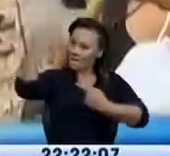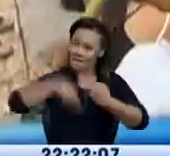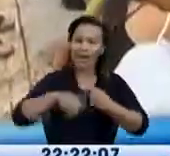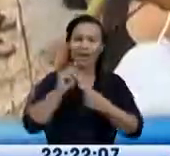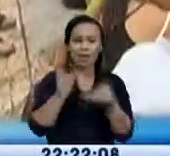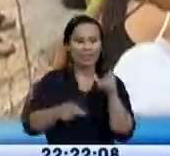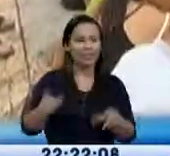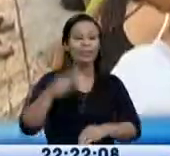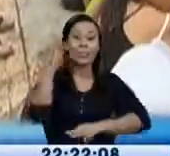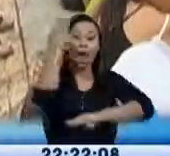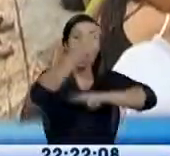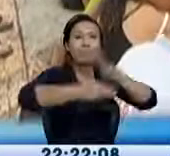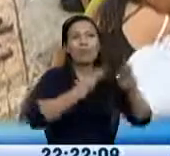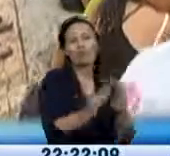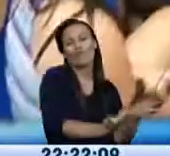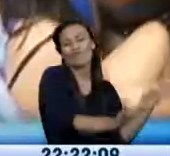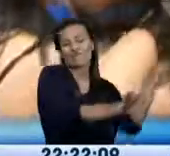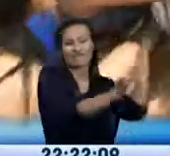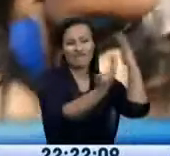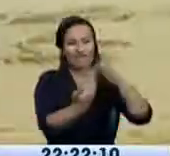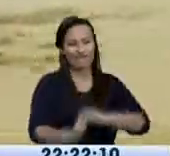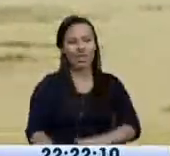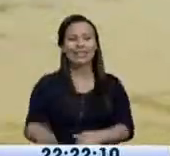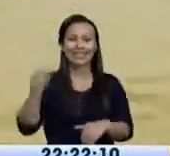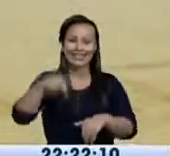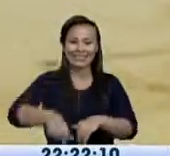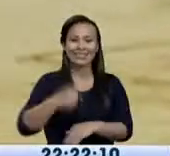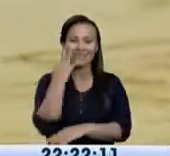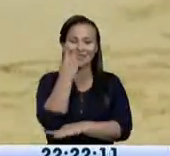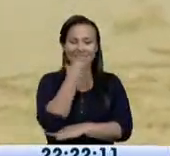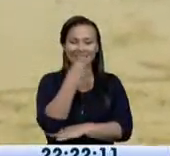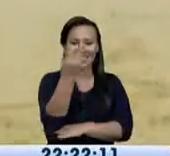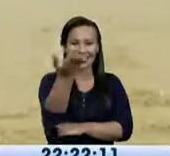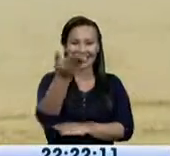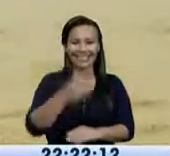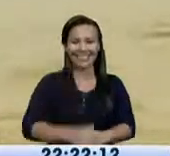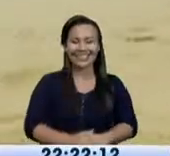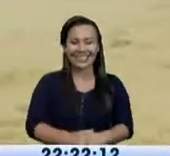porque Guayaquil es un destino para todos. Informó Luxiola Salazar.